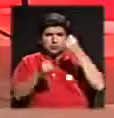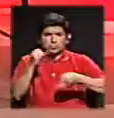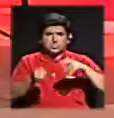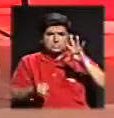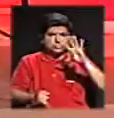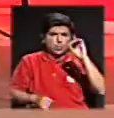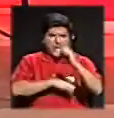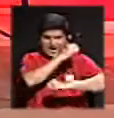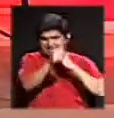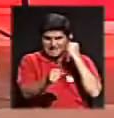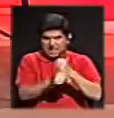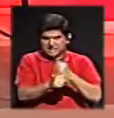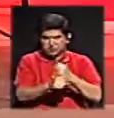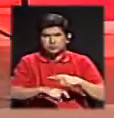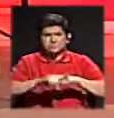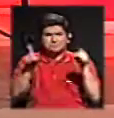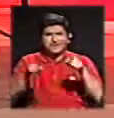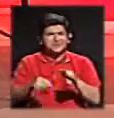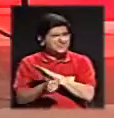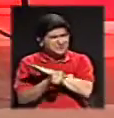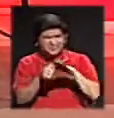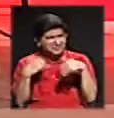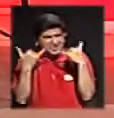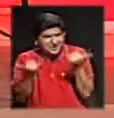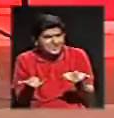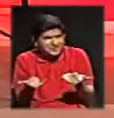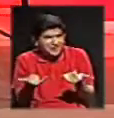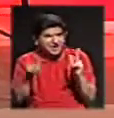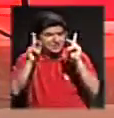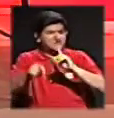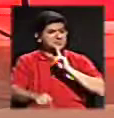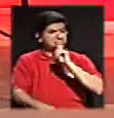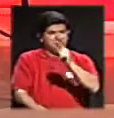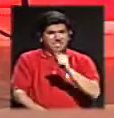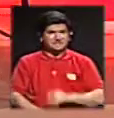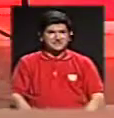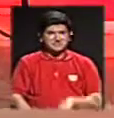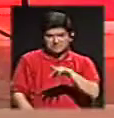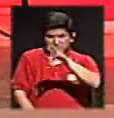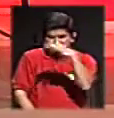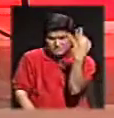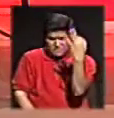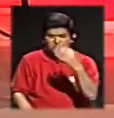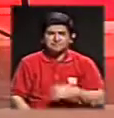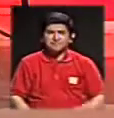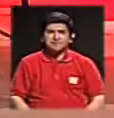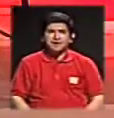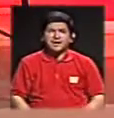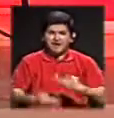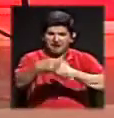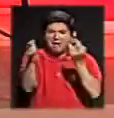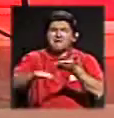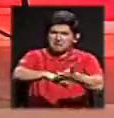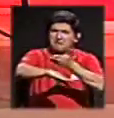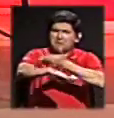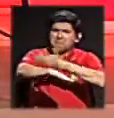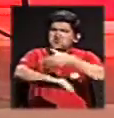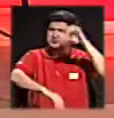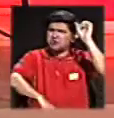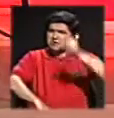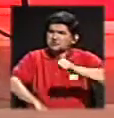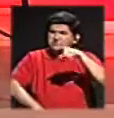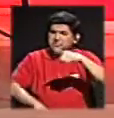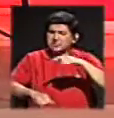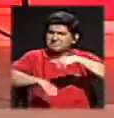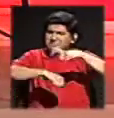décadas, pero ¿eso es suficiente para que alguien pueda decir que la región ha mejorado en